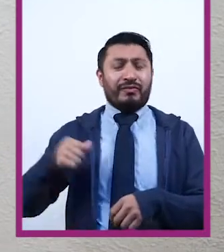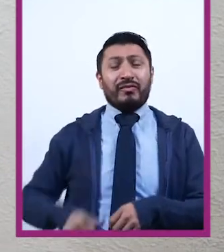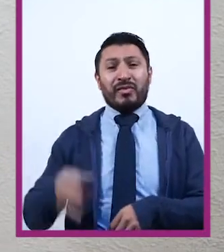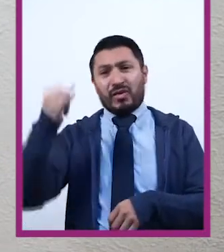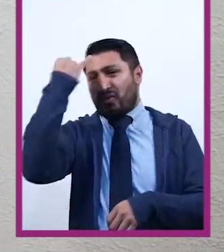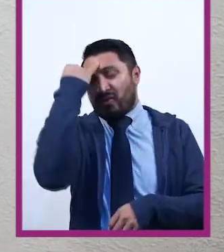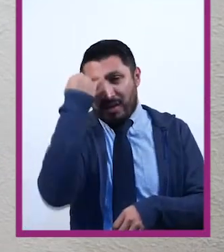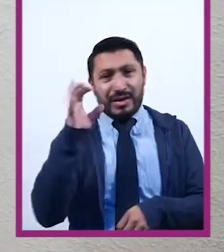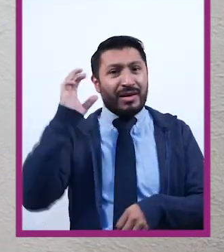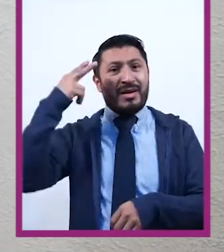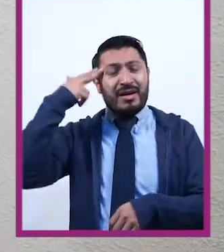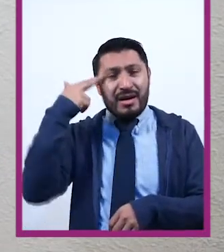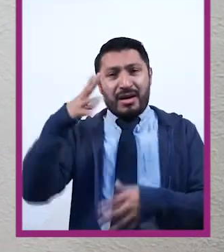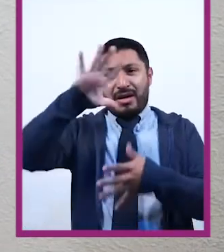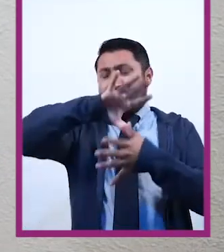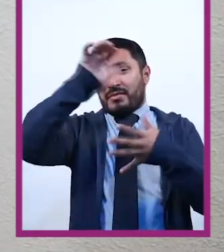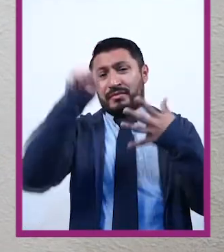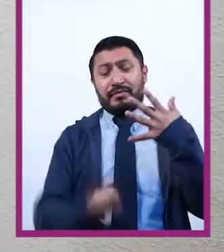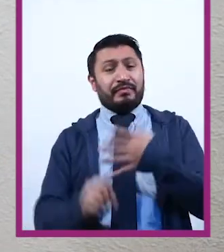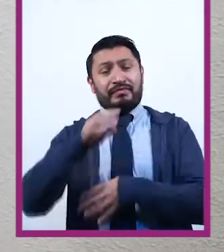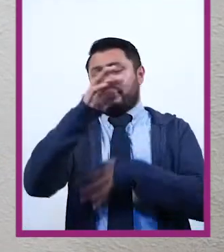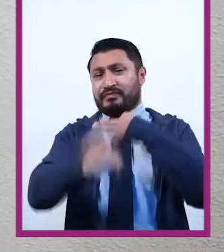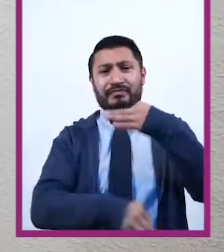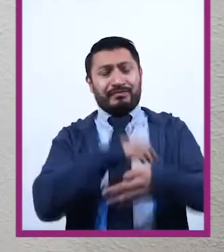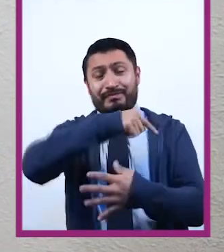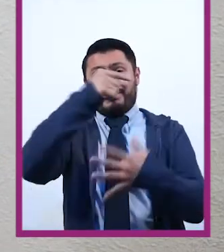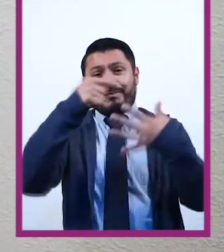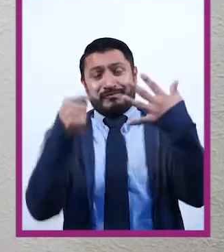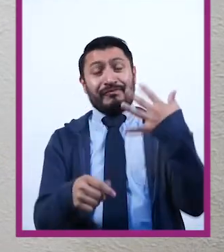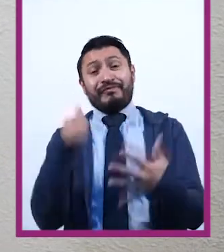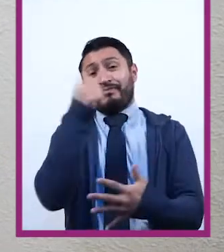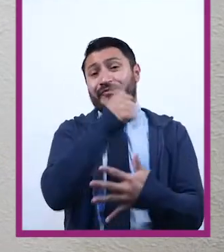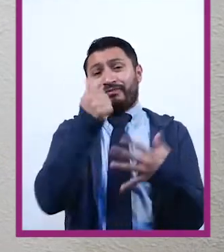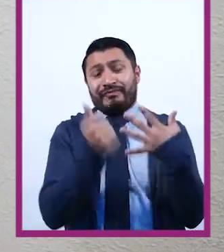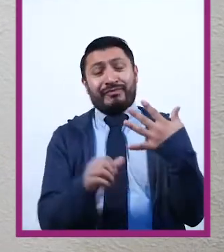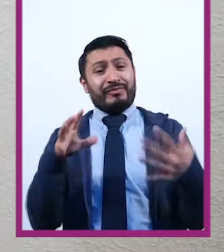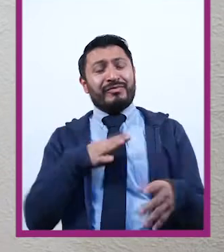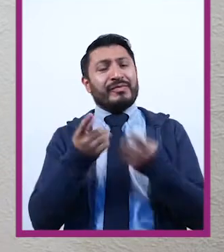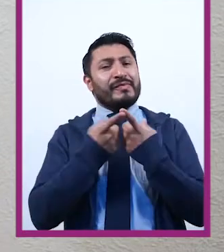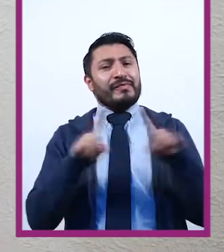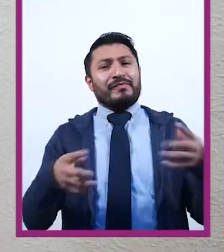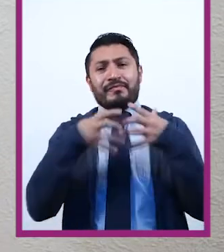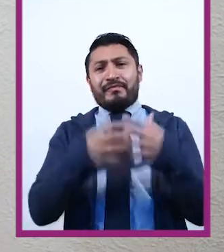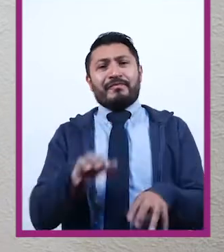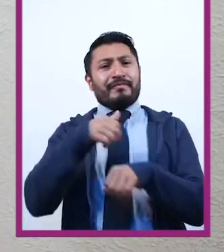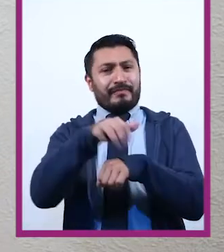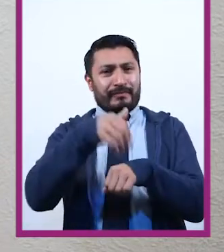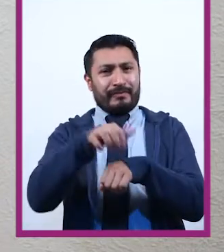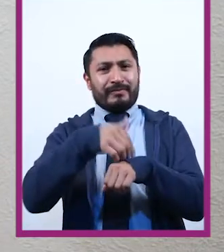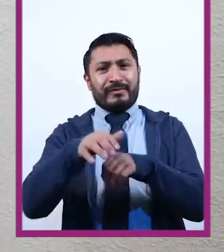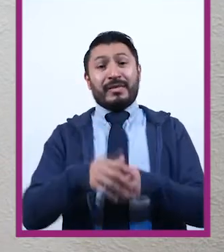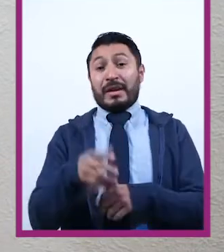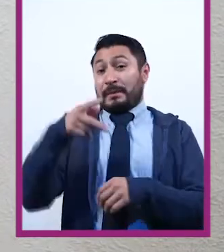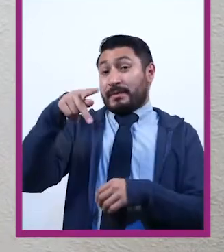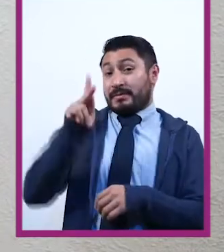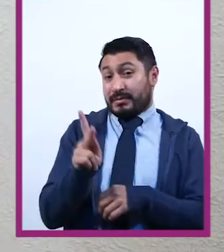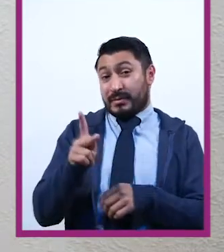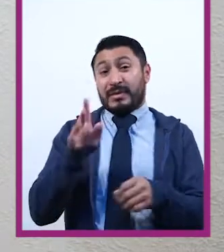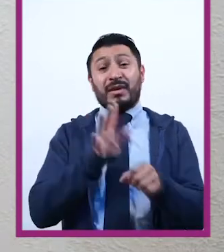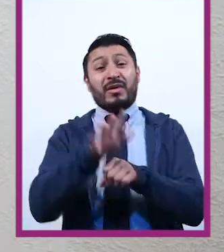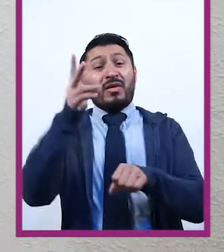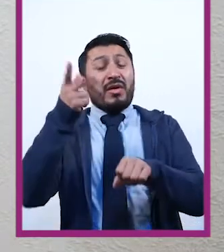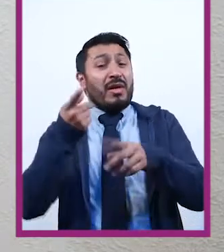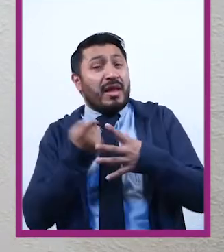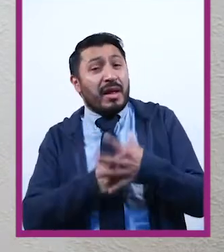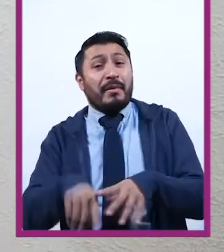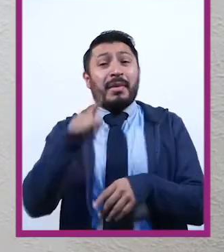Mesopotamia, India, China, Mesoamérica y el área andina. Cada uno desarrolló su propio sistema numérico. Pero,